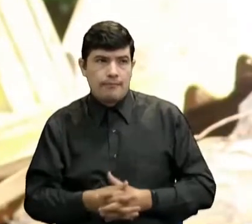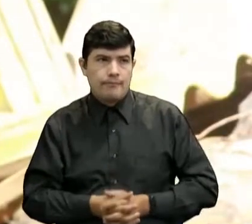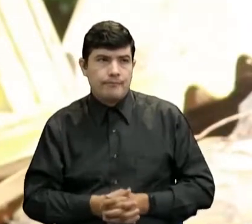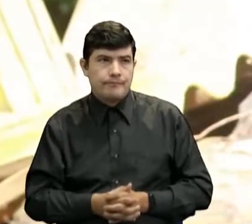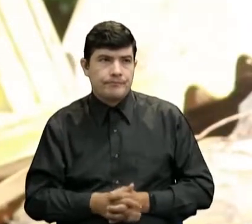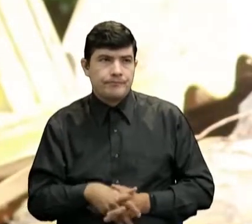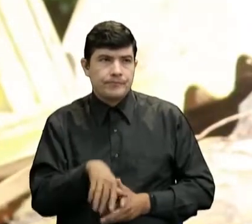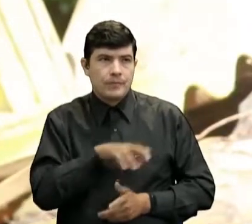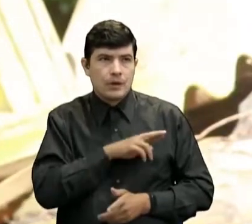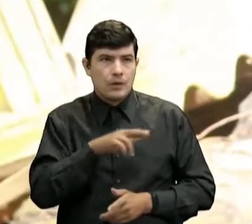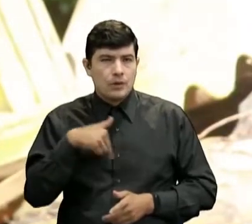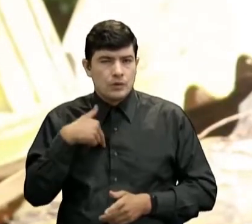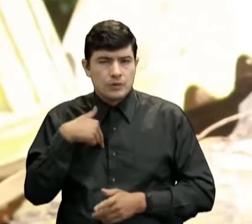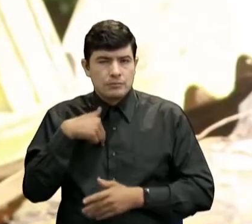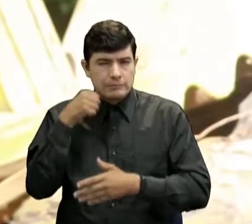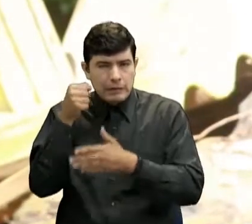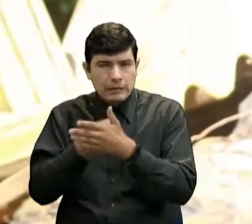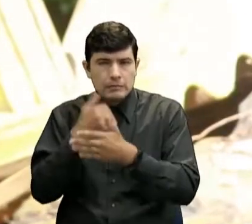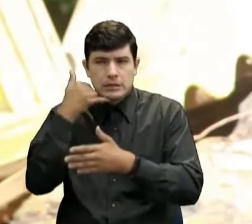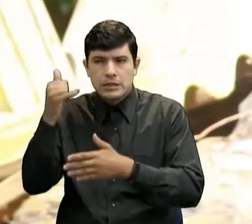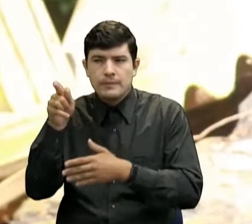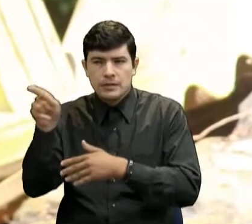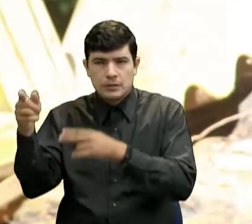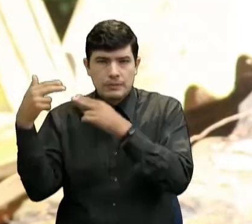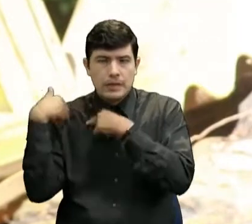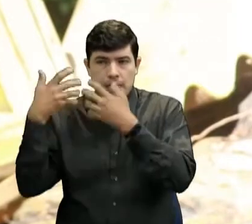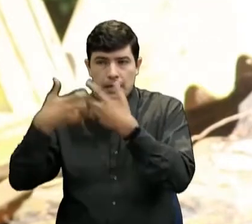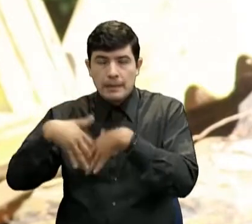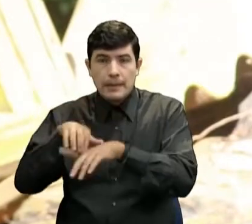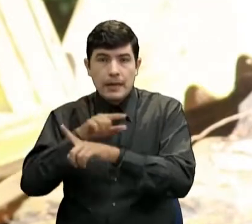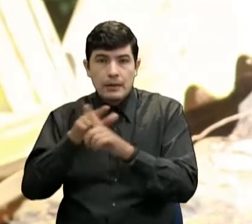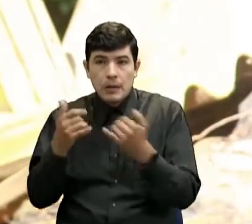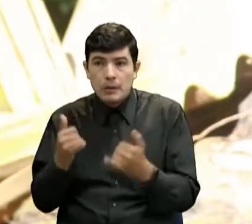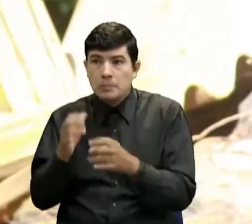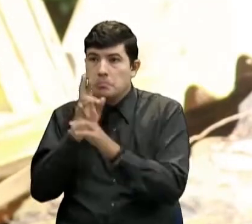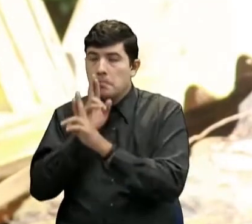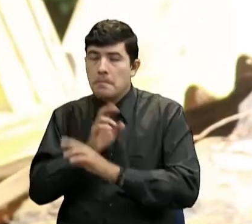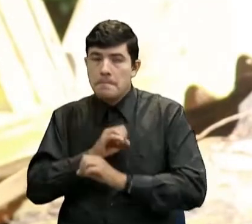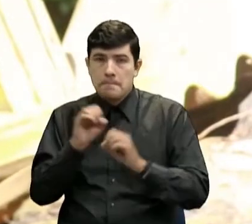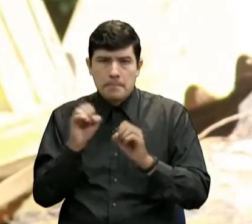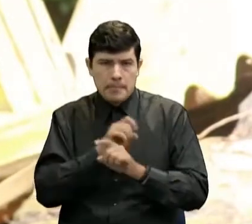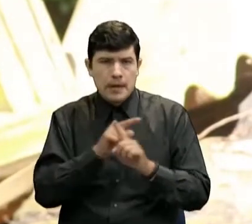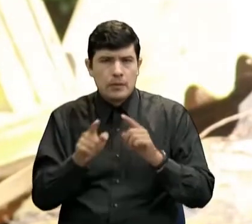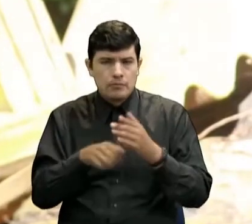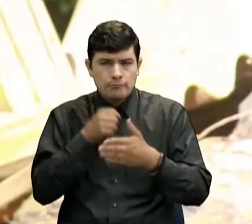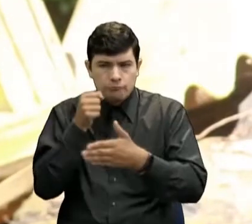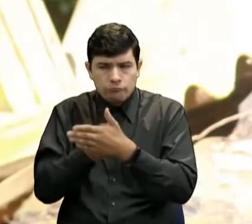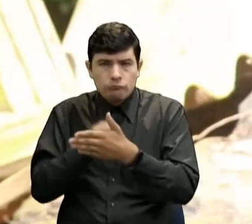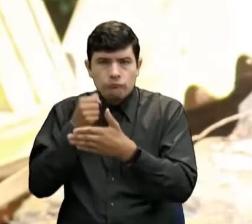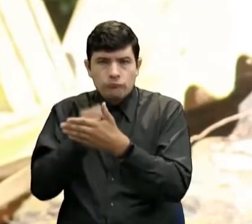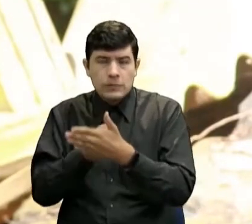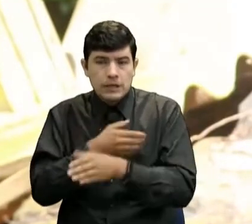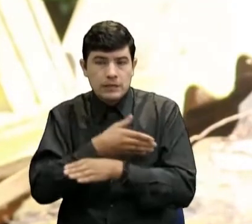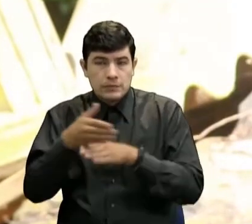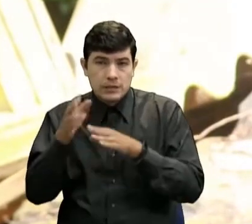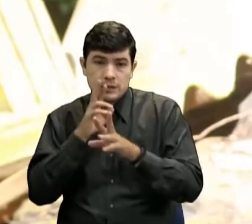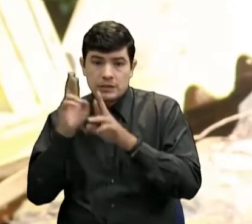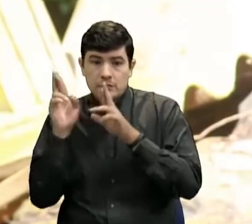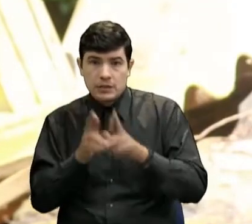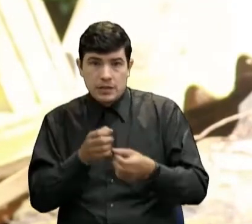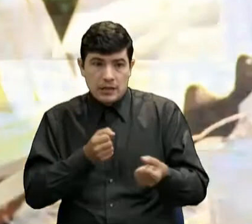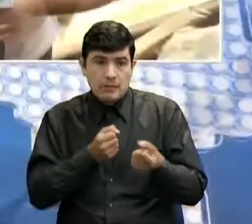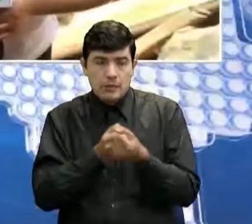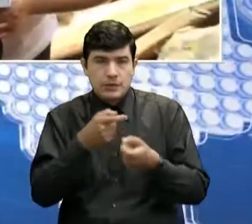tratamos de comunicarnos con los encargados de la empresa pero pues hasta el momento no ha sido posible sin embargo estaremos intentando para darle solución por supuesto